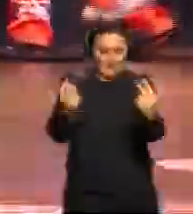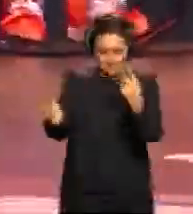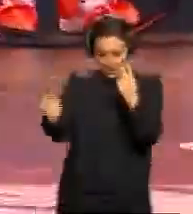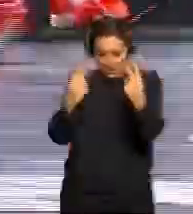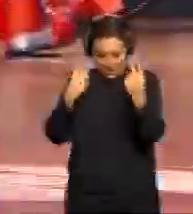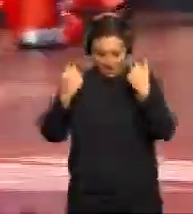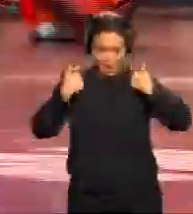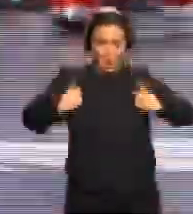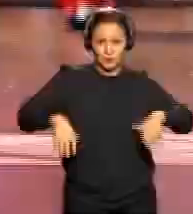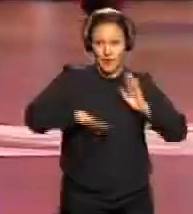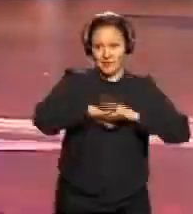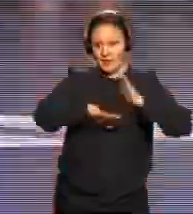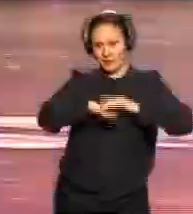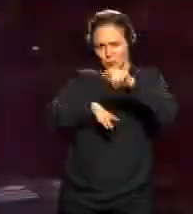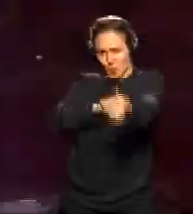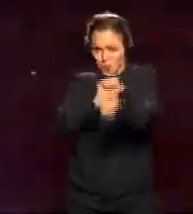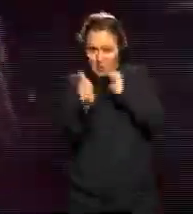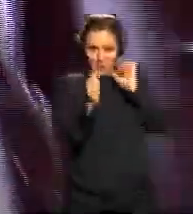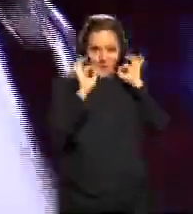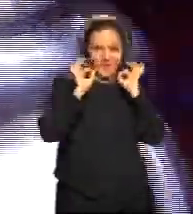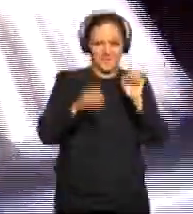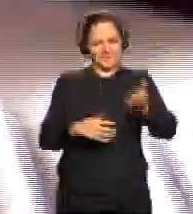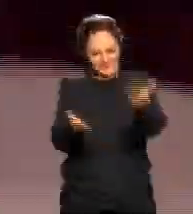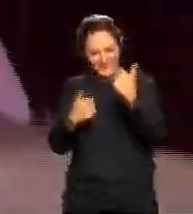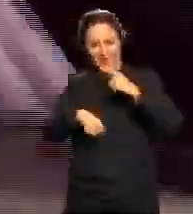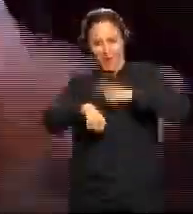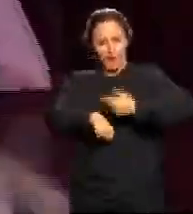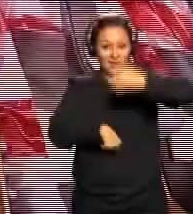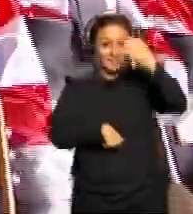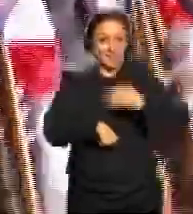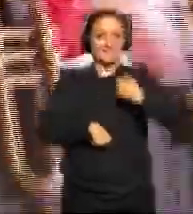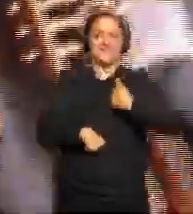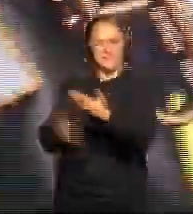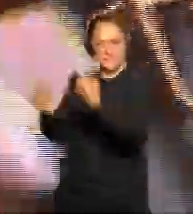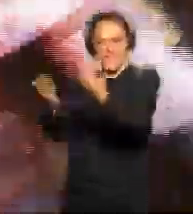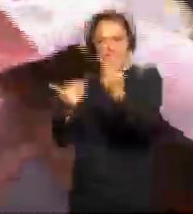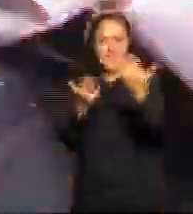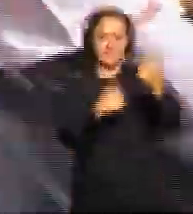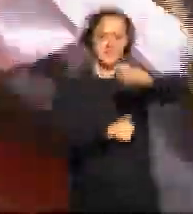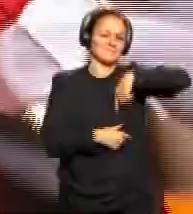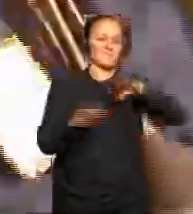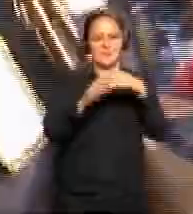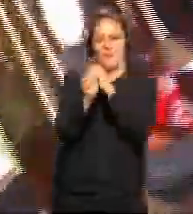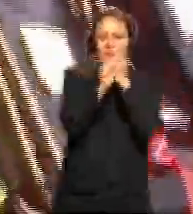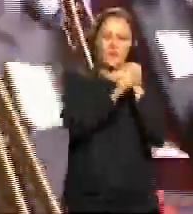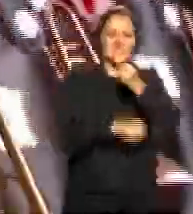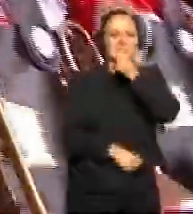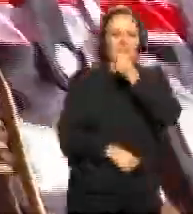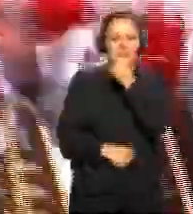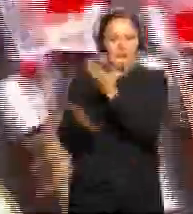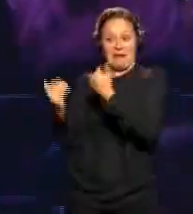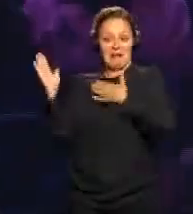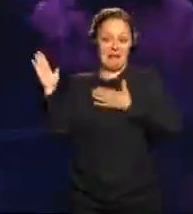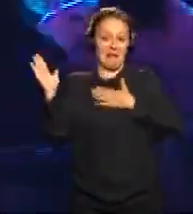la mesa, el ritmo que tienes que seguir, llegó la hora, vente con la sonora.